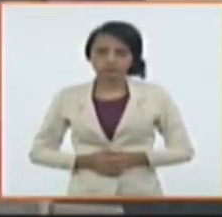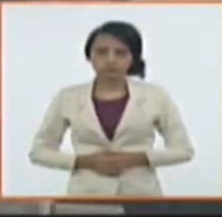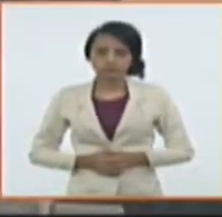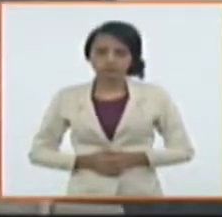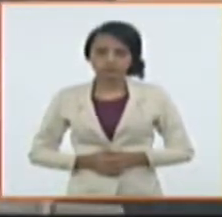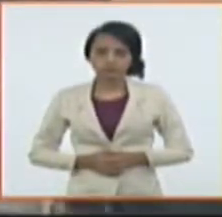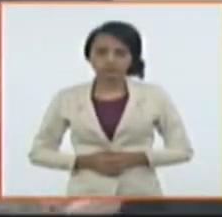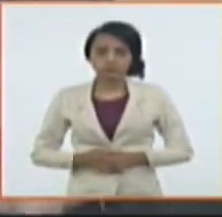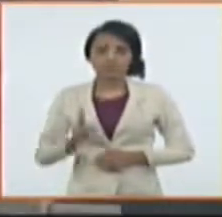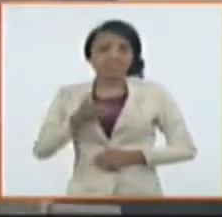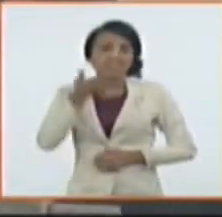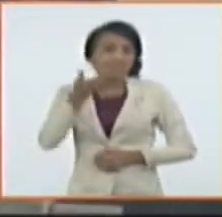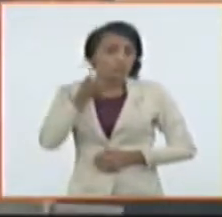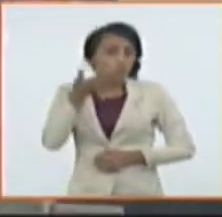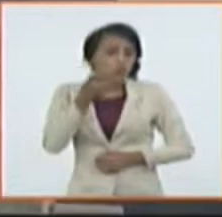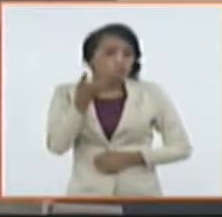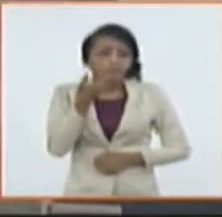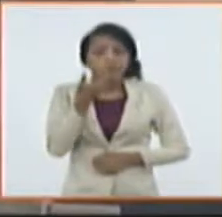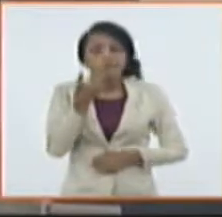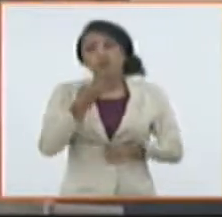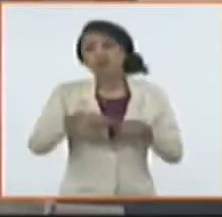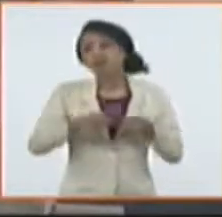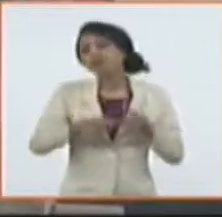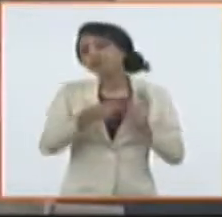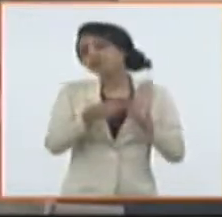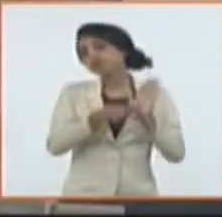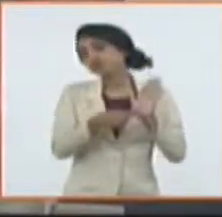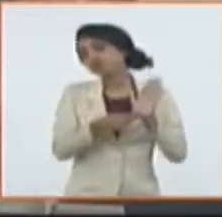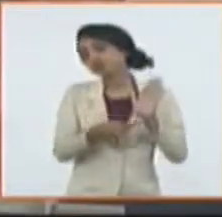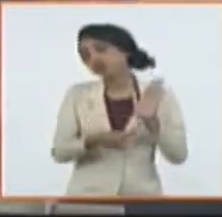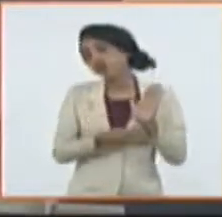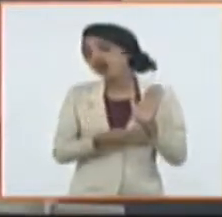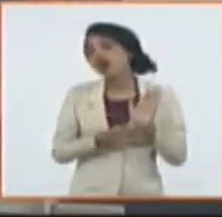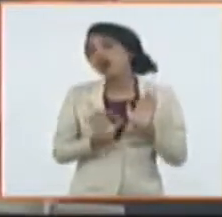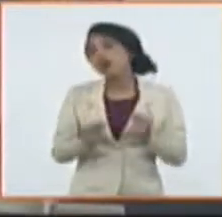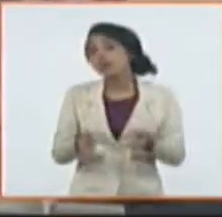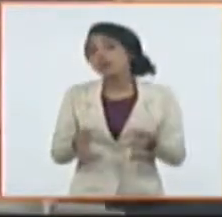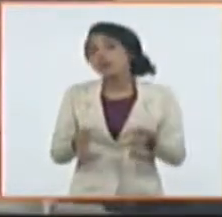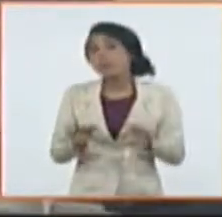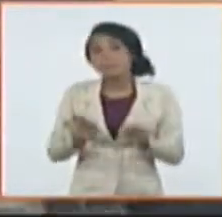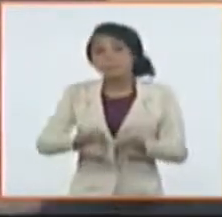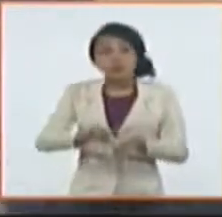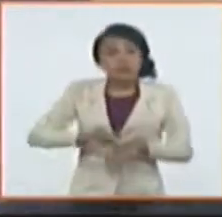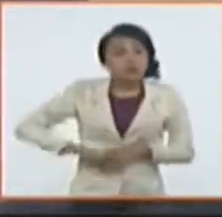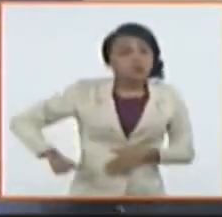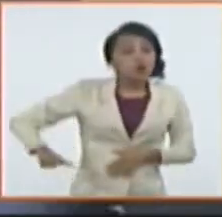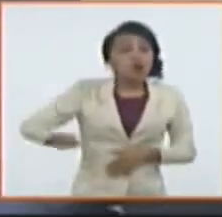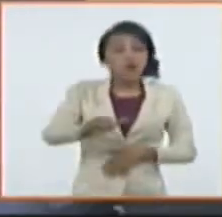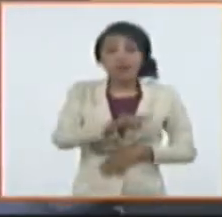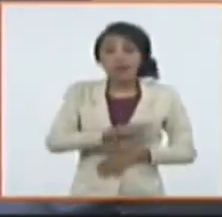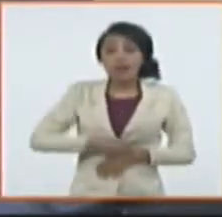los argumentos, la manera de presentar y la manera de hacer y participar es la misma para todos los sectores.